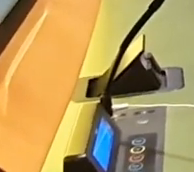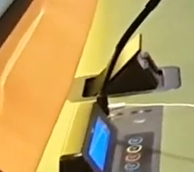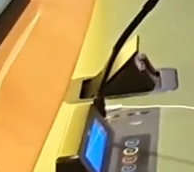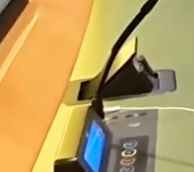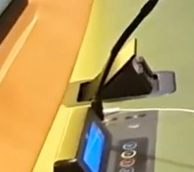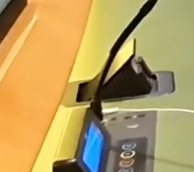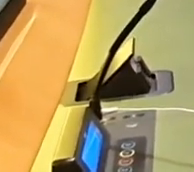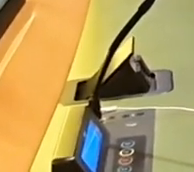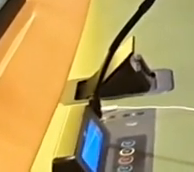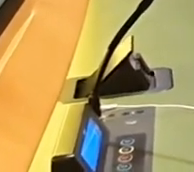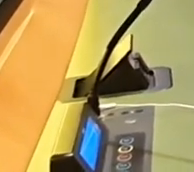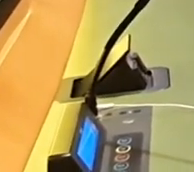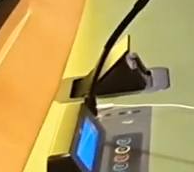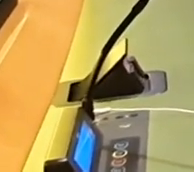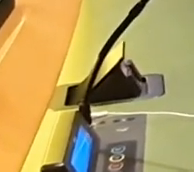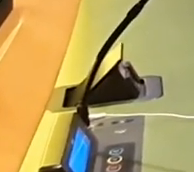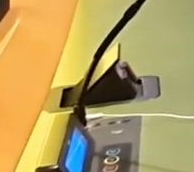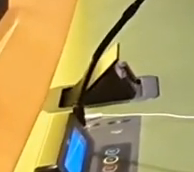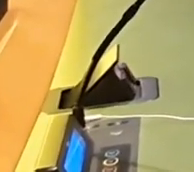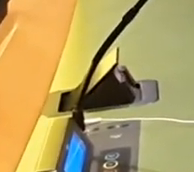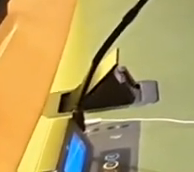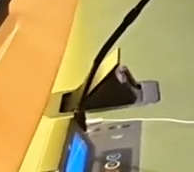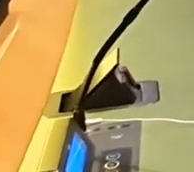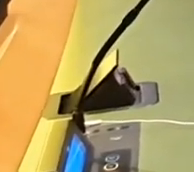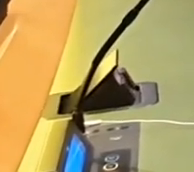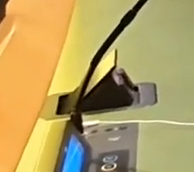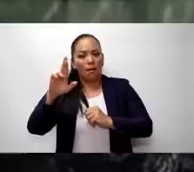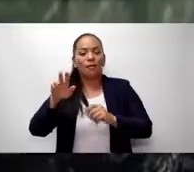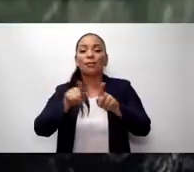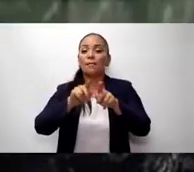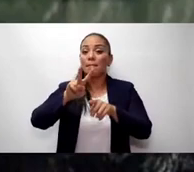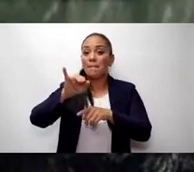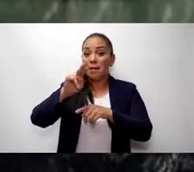catástrofe climática, siguen asumiendo.